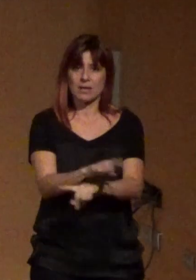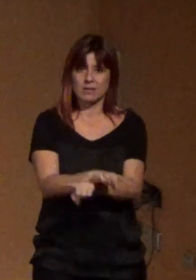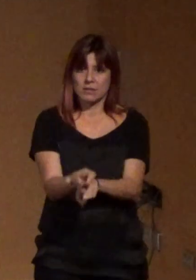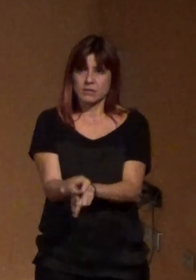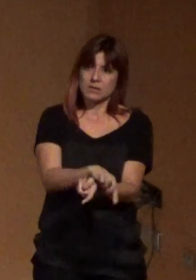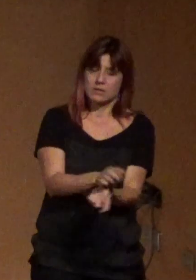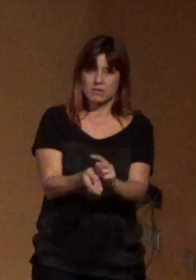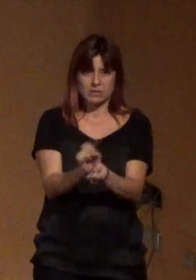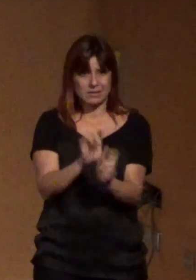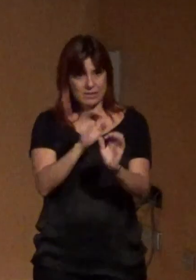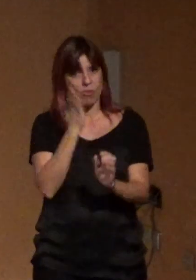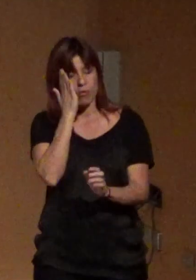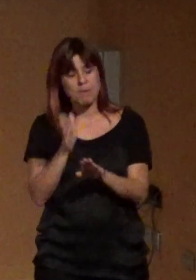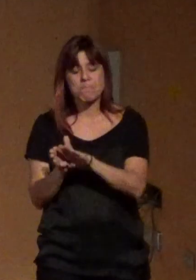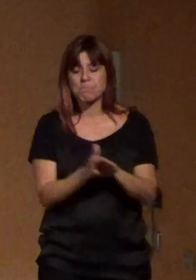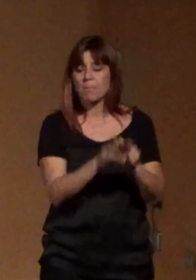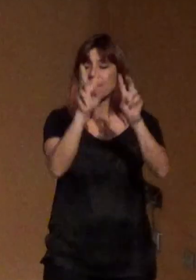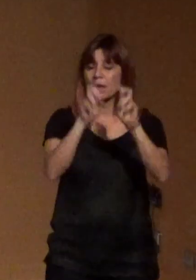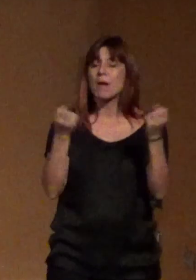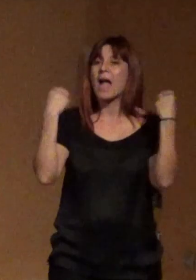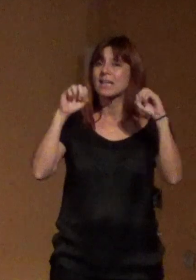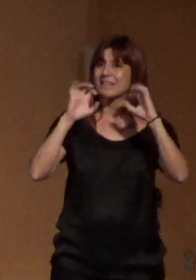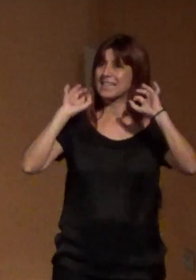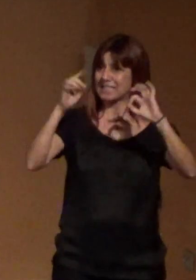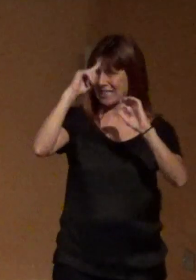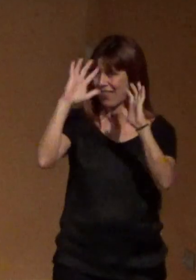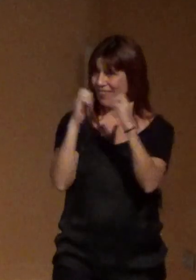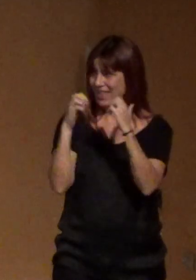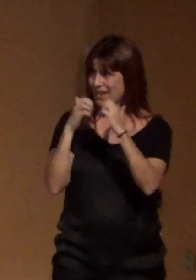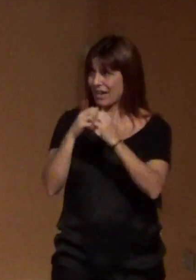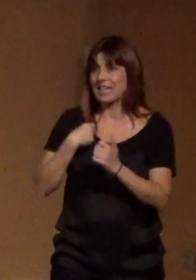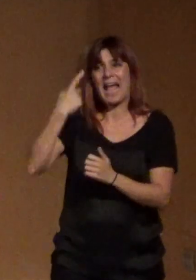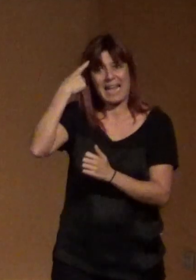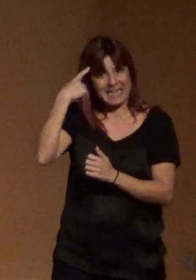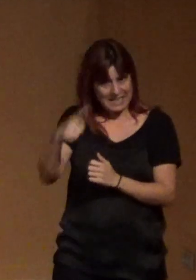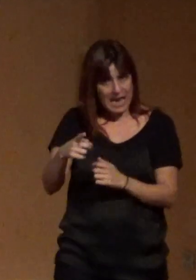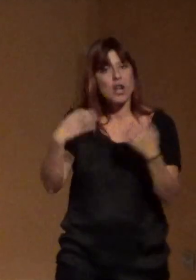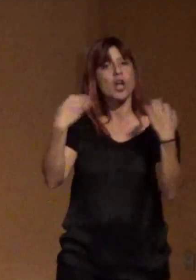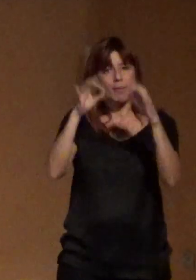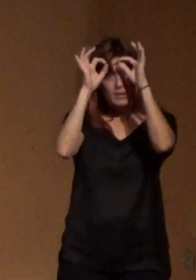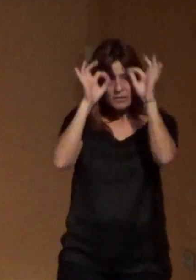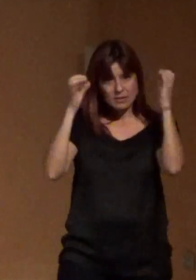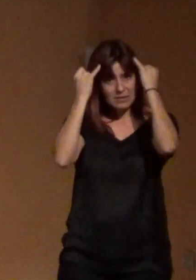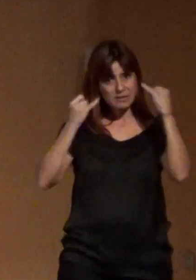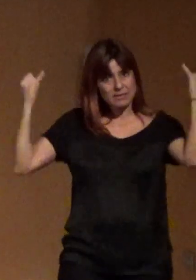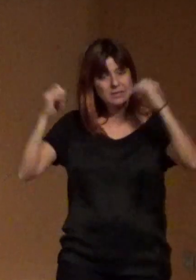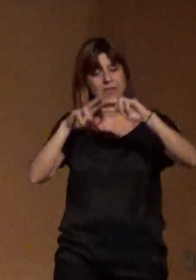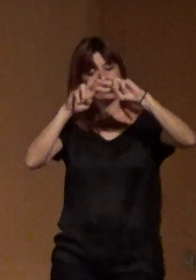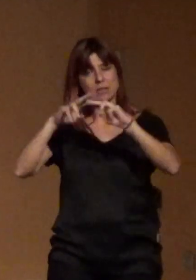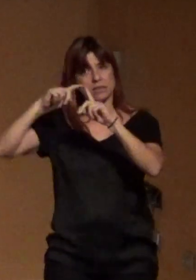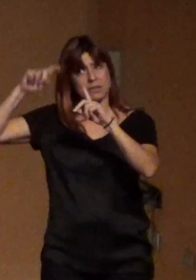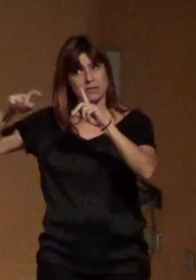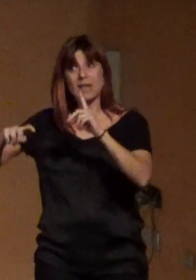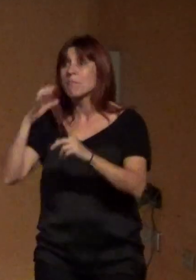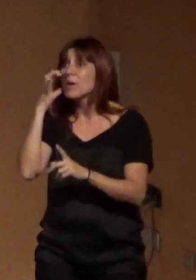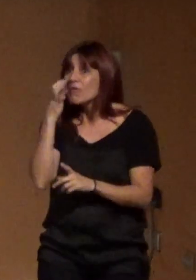parte neurofisiológica, la actividad eléctrica cerebral. Ya sé que ese diagnóstico no se hace con el electrocardiograma, pero estamos viendo cómo funciona el cerebro, que lo mínimo